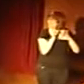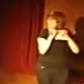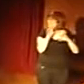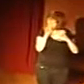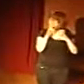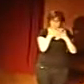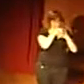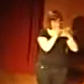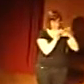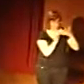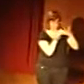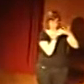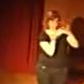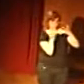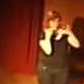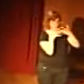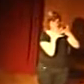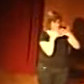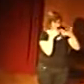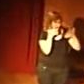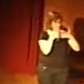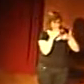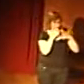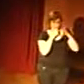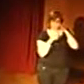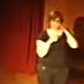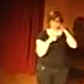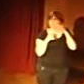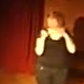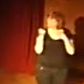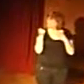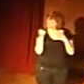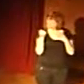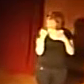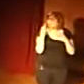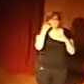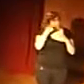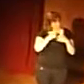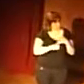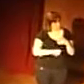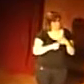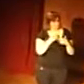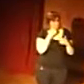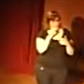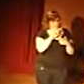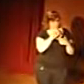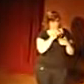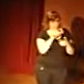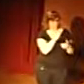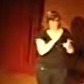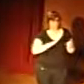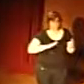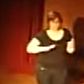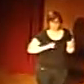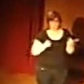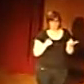crestería no en los diferentes efectos en la luz y algo que veremos en algún caso eh Como en el caso de villamil se lo digo por si alguno de ustedes